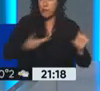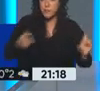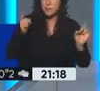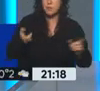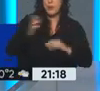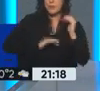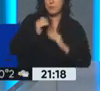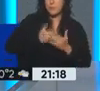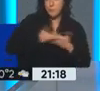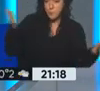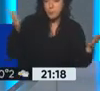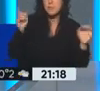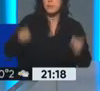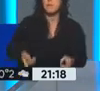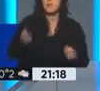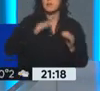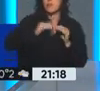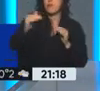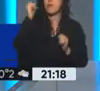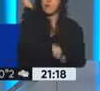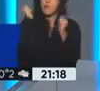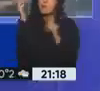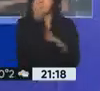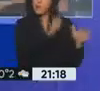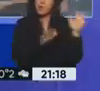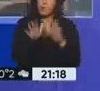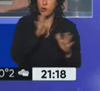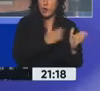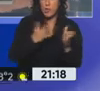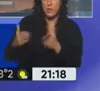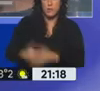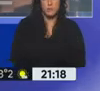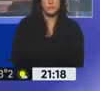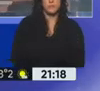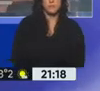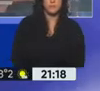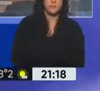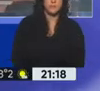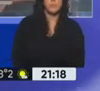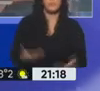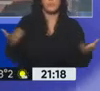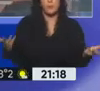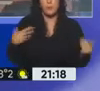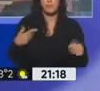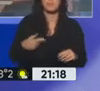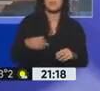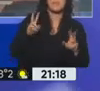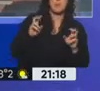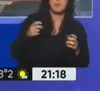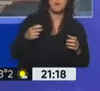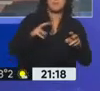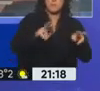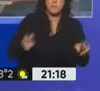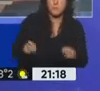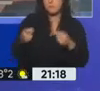y el orden económico estable. ¿Qué análisis hacemos de todo esto? Bueno, finalmente conocimos el dato del superávit fiscal en